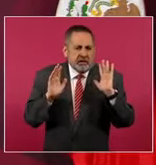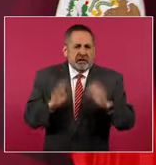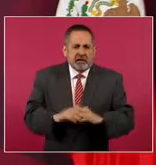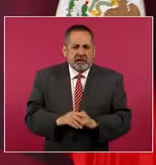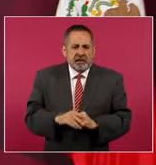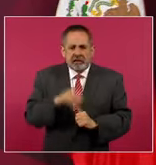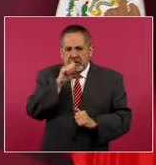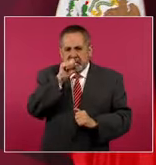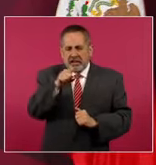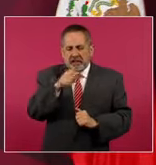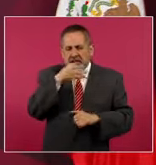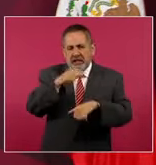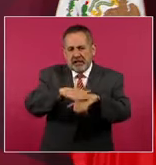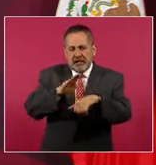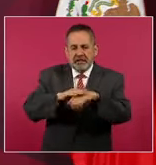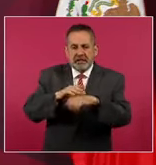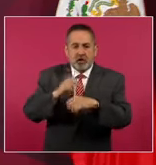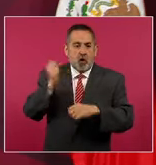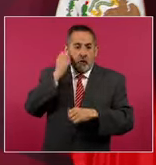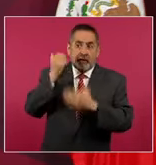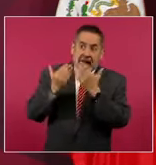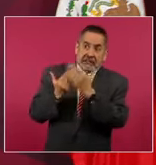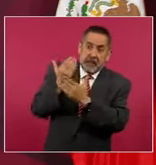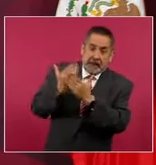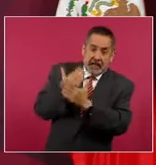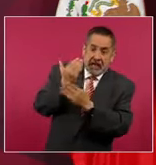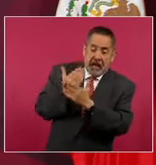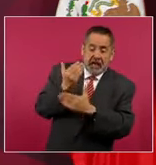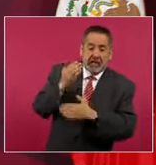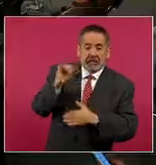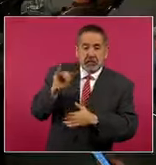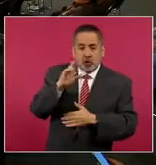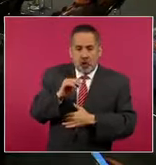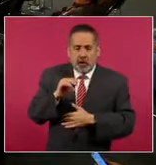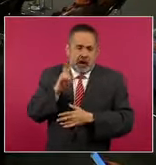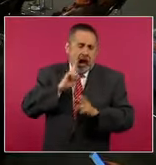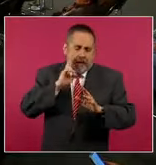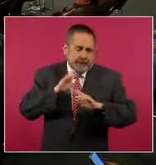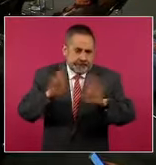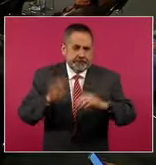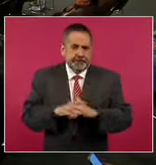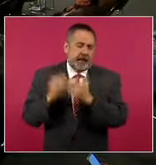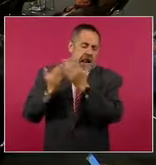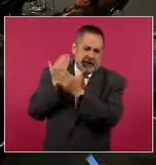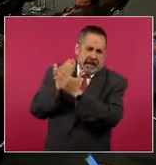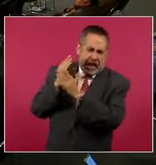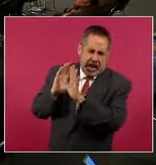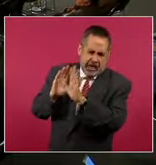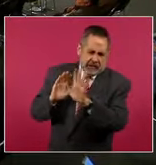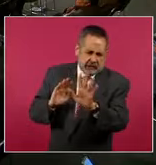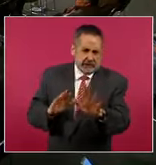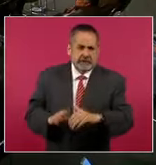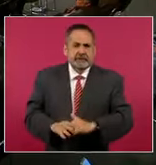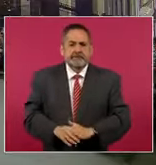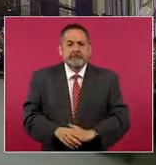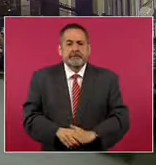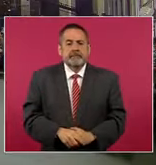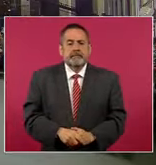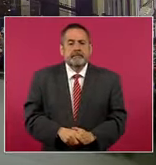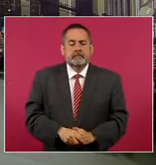y también si va a haber o no conferencia de prensa en la mañana. Llegó anoche el